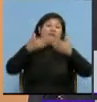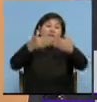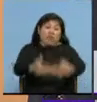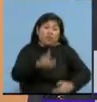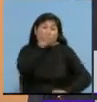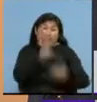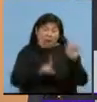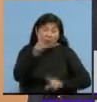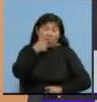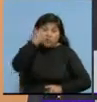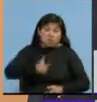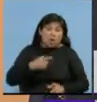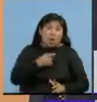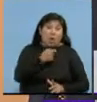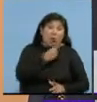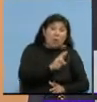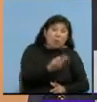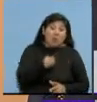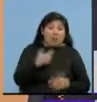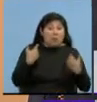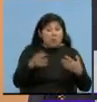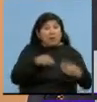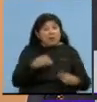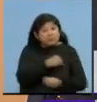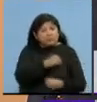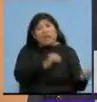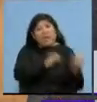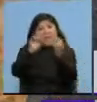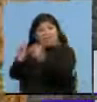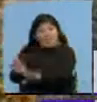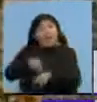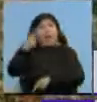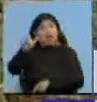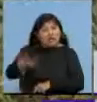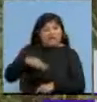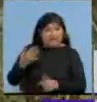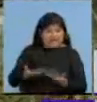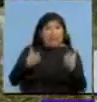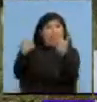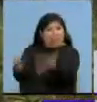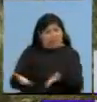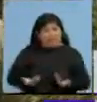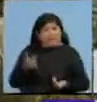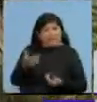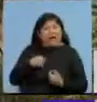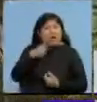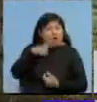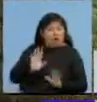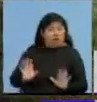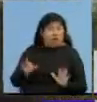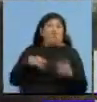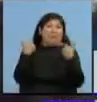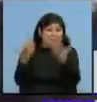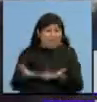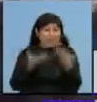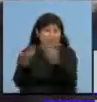llegar a darle vida y alegría al que no conozco cuando ya no esté. Nuestra campaña, nuestro